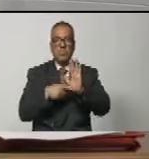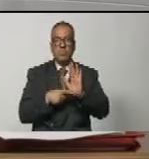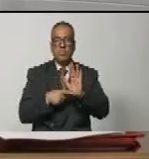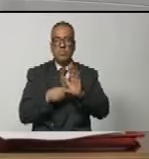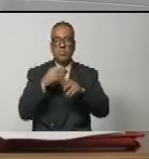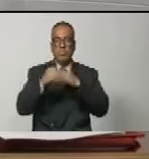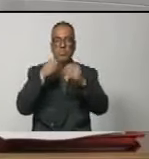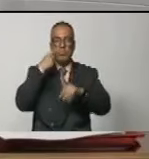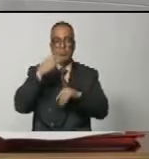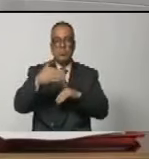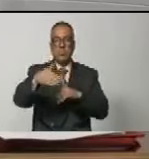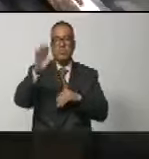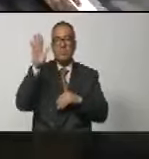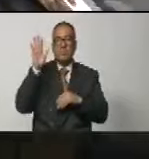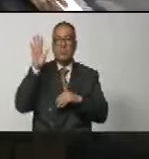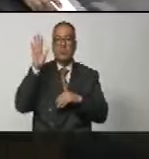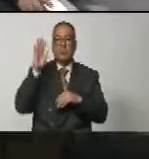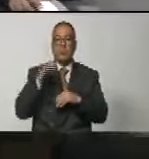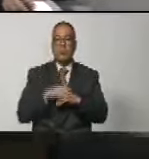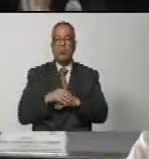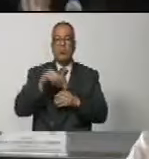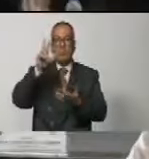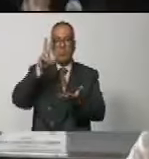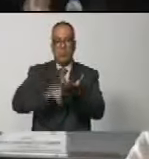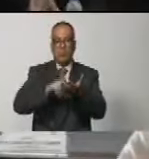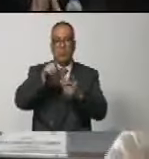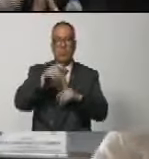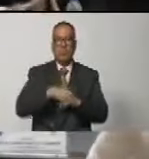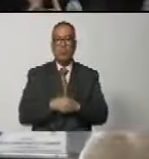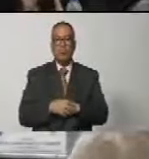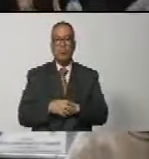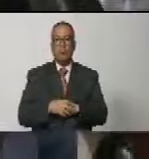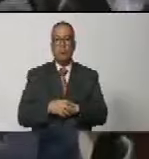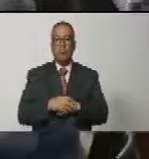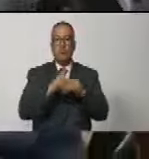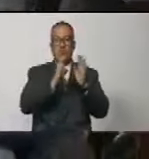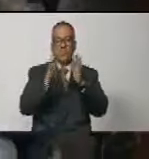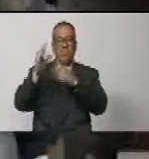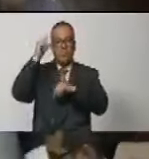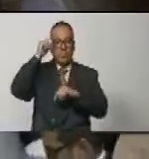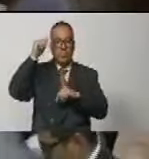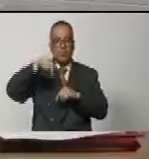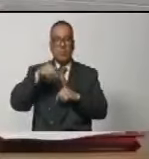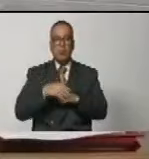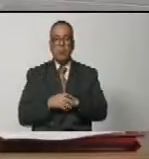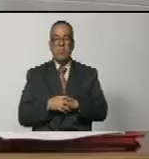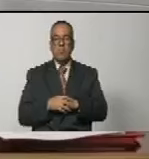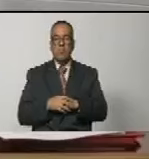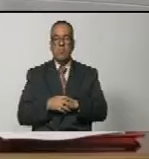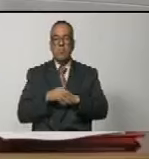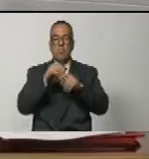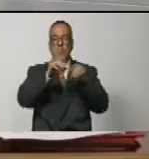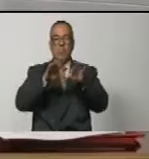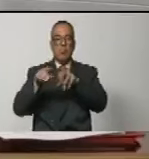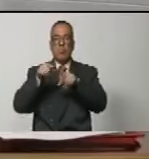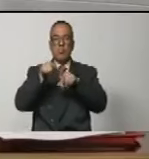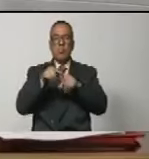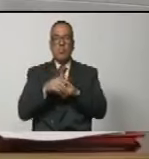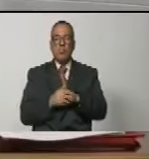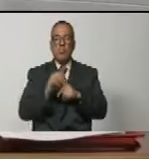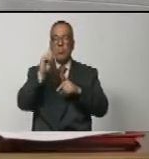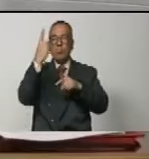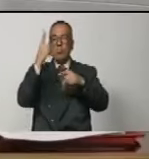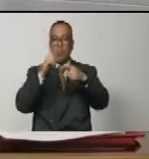sírvanse a manifestarlo con la señal de costumbre. Queda aprobada el orden del día. Ciudadana secretaria,